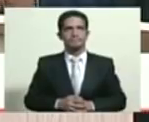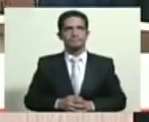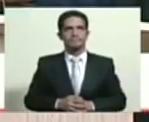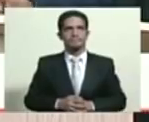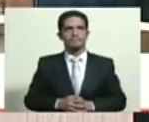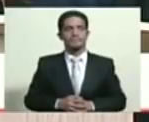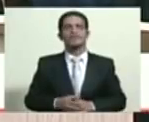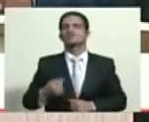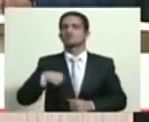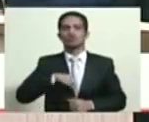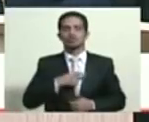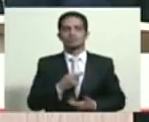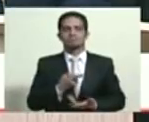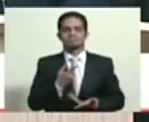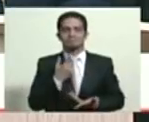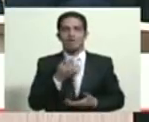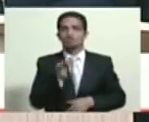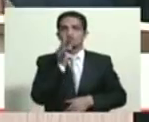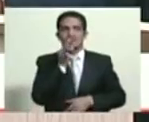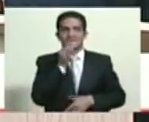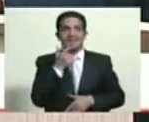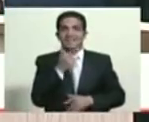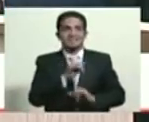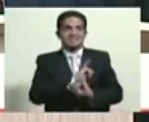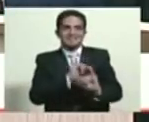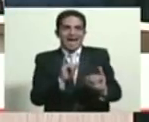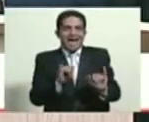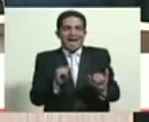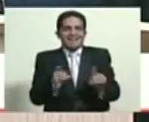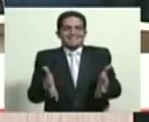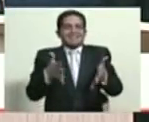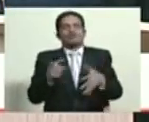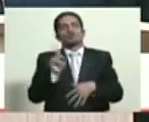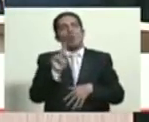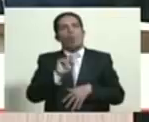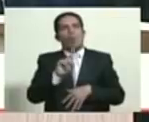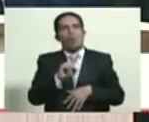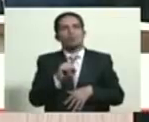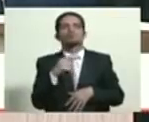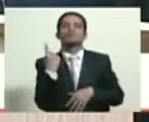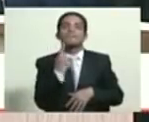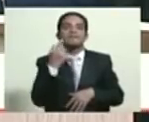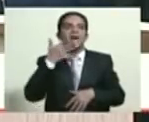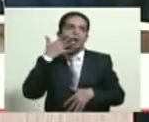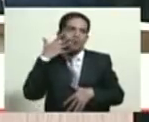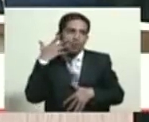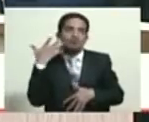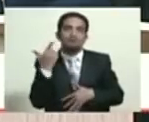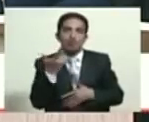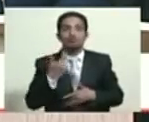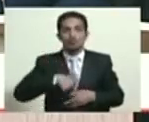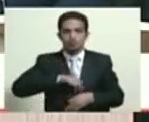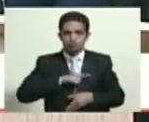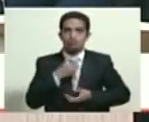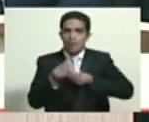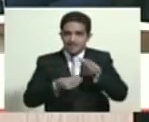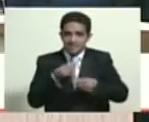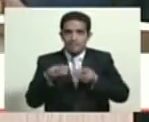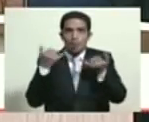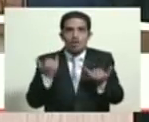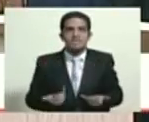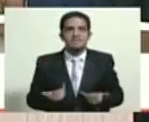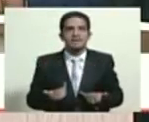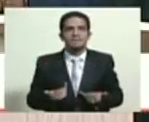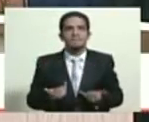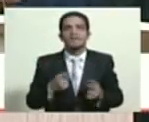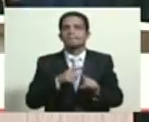no podemos cantar victoria todavía. Debemos sentirnos orgullosos de las victorias que hemos logrado.